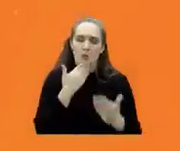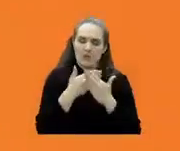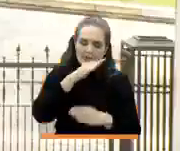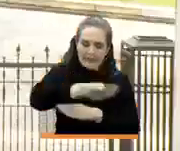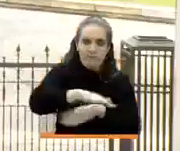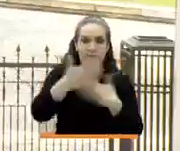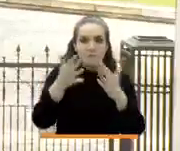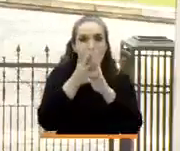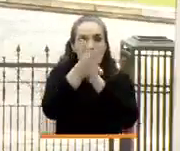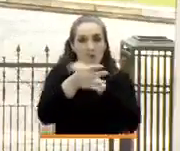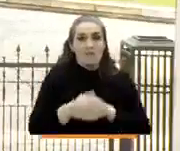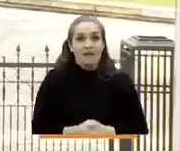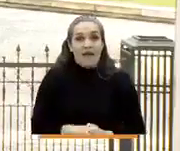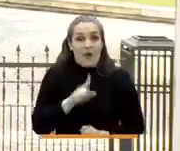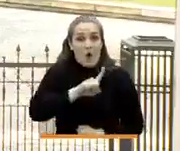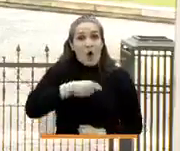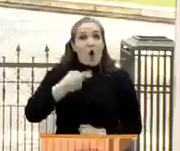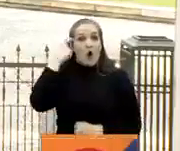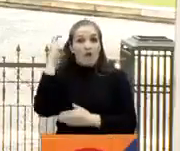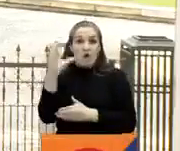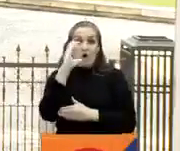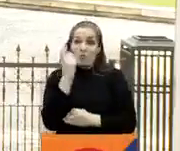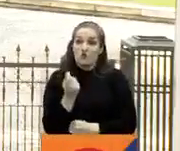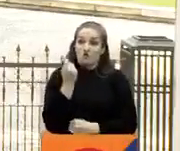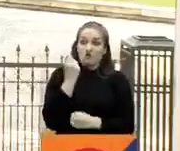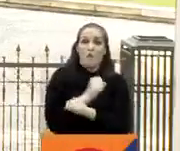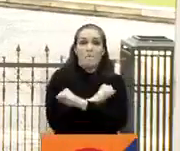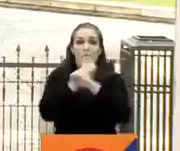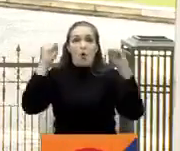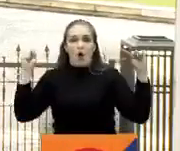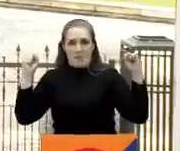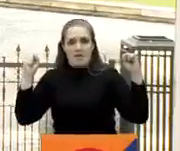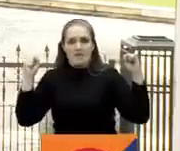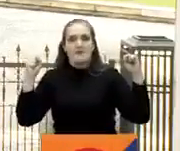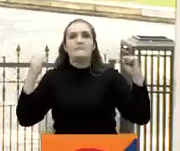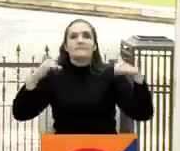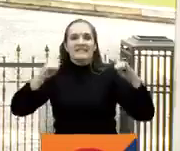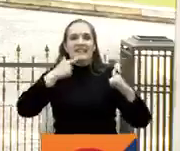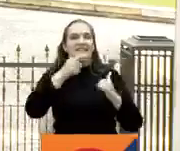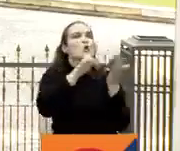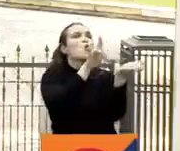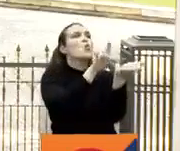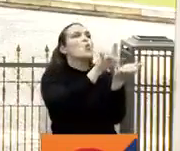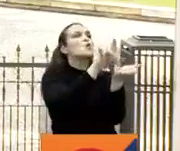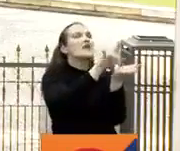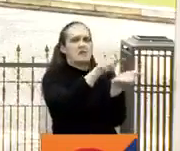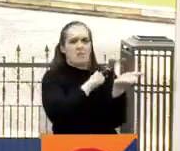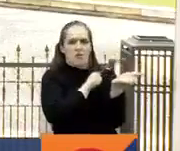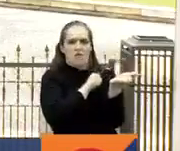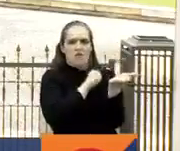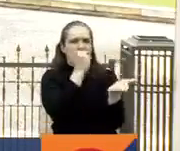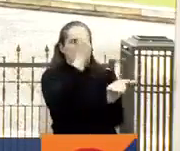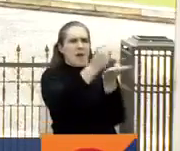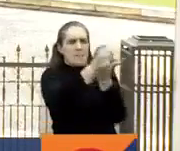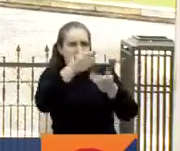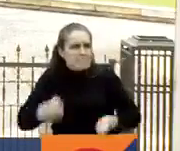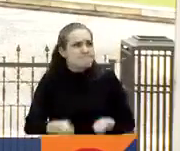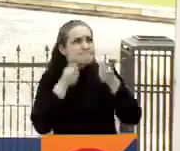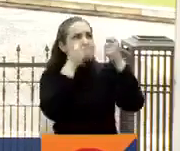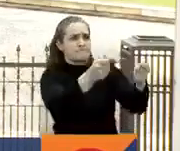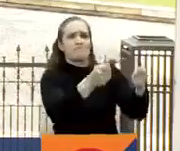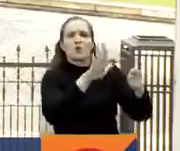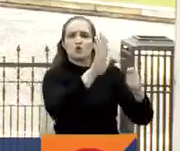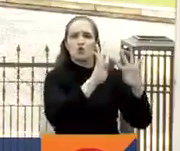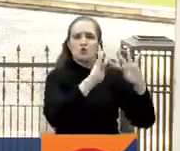estos proyectos, o lo que ha hecho el gobierno mejor en esta mañana, es declararlos o darles mensaje de urgencia para que su trámite en el Congreso de la República